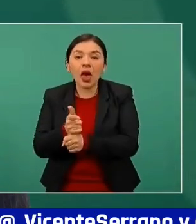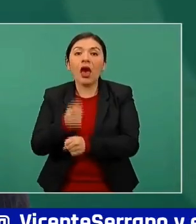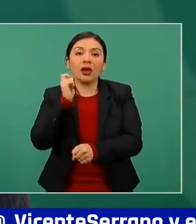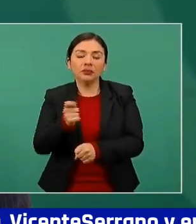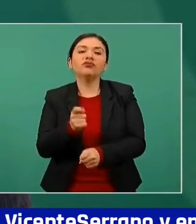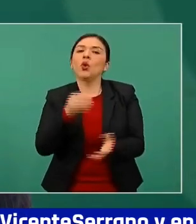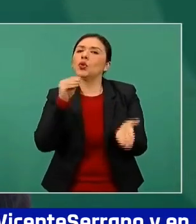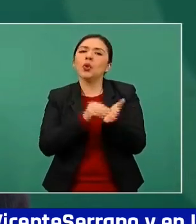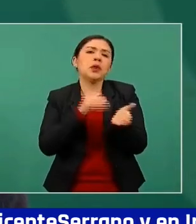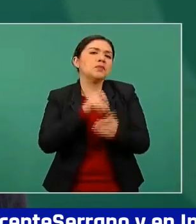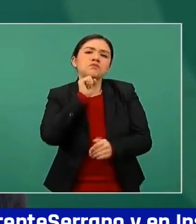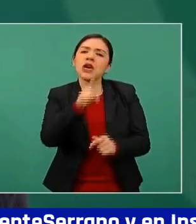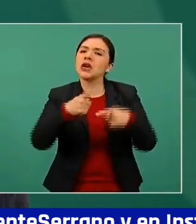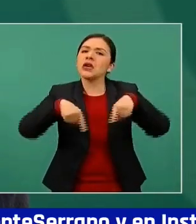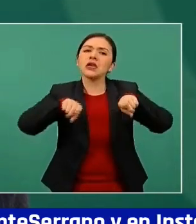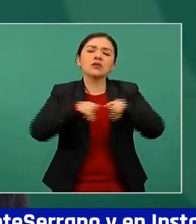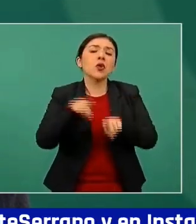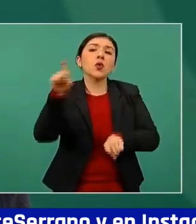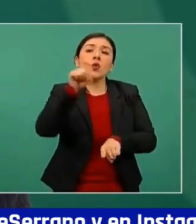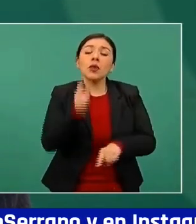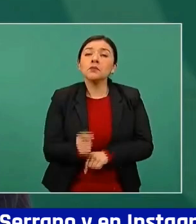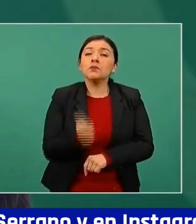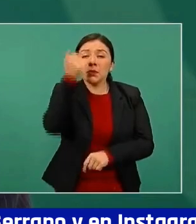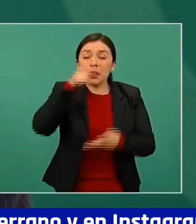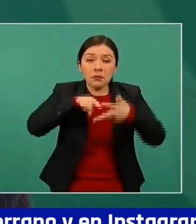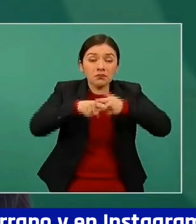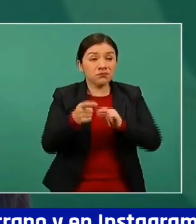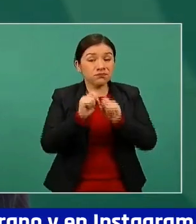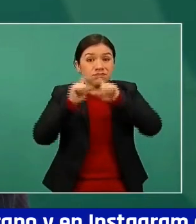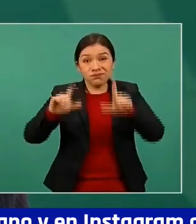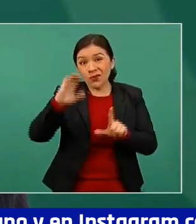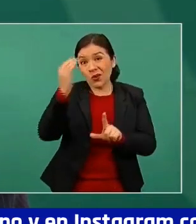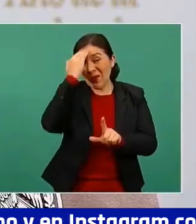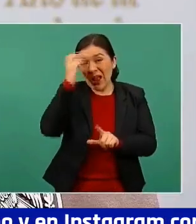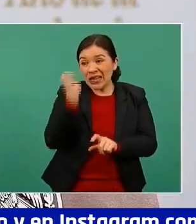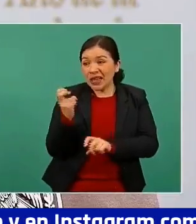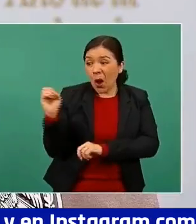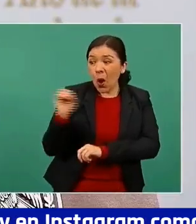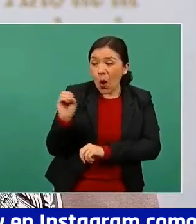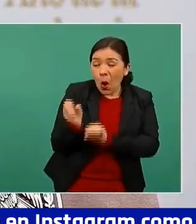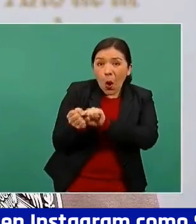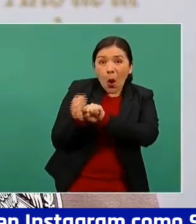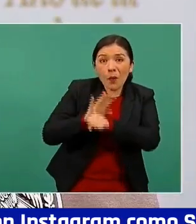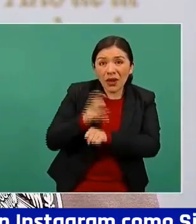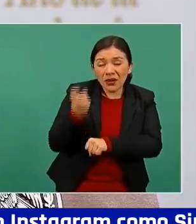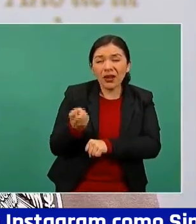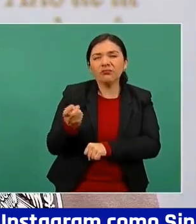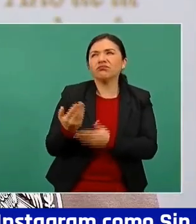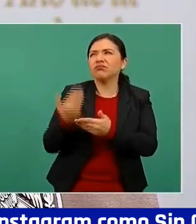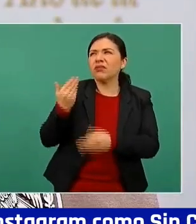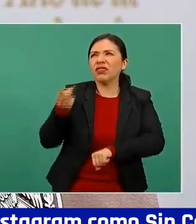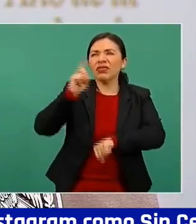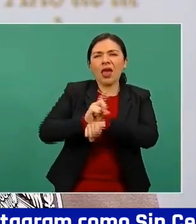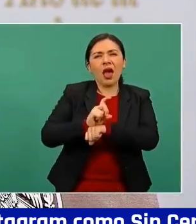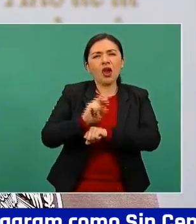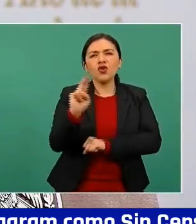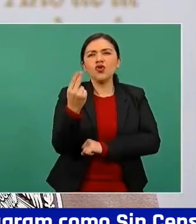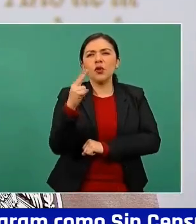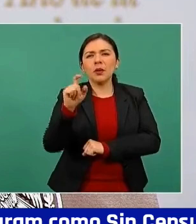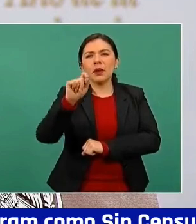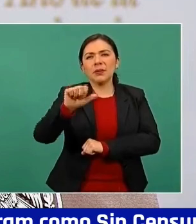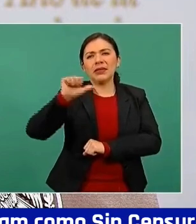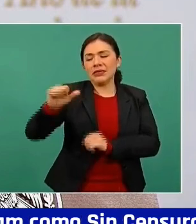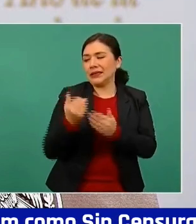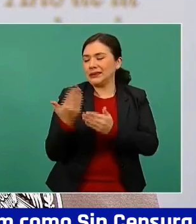la que hemos comentado desde el inicio que fue conocida esta variante, el 26 de noviembre